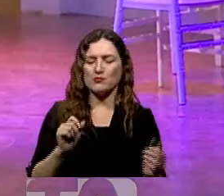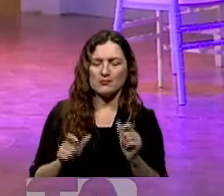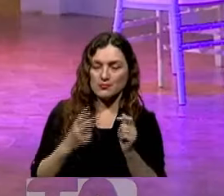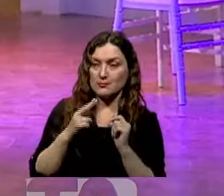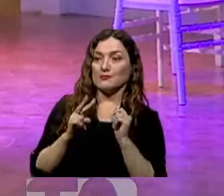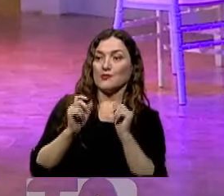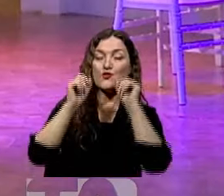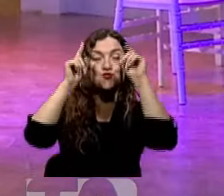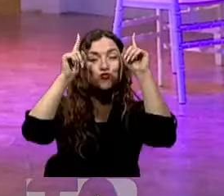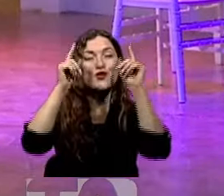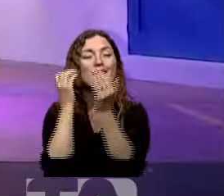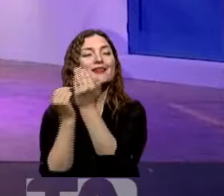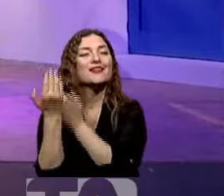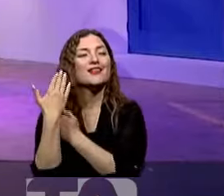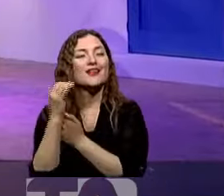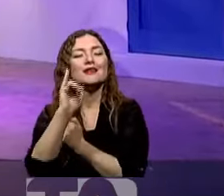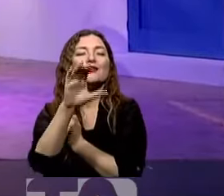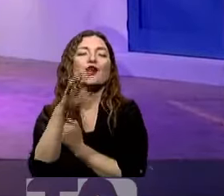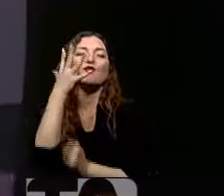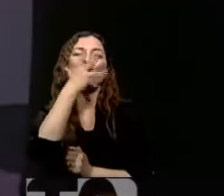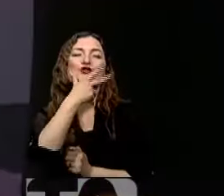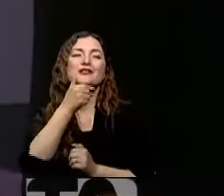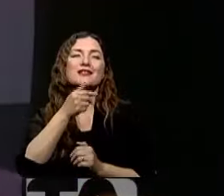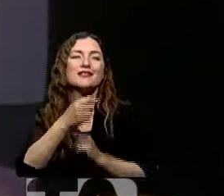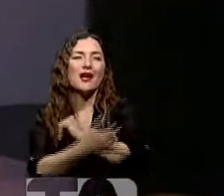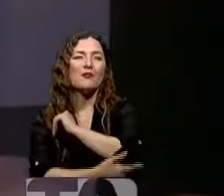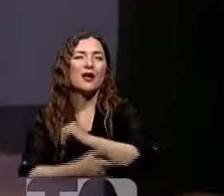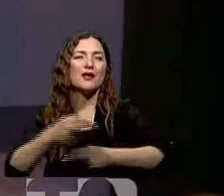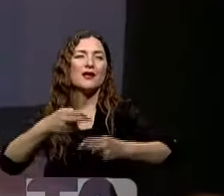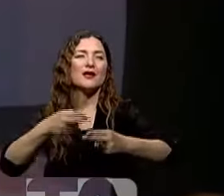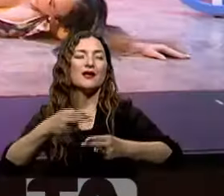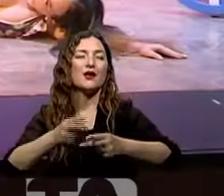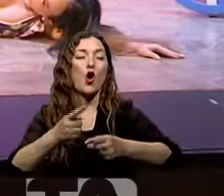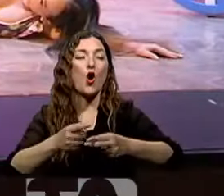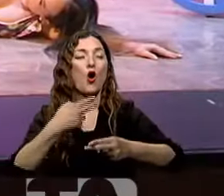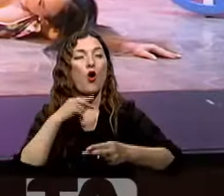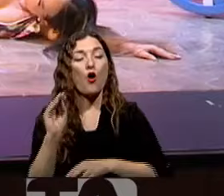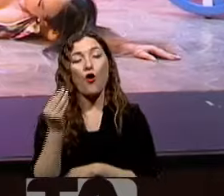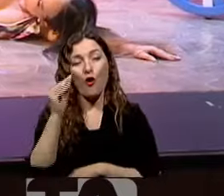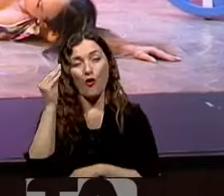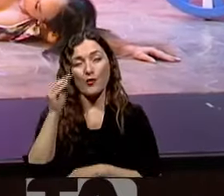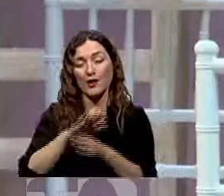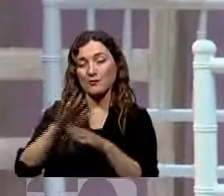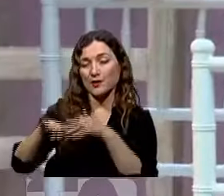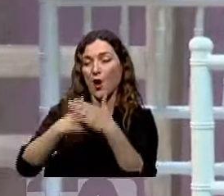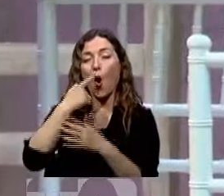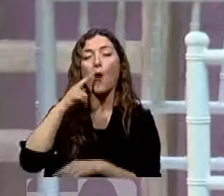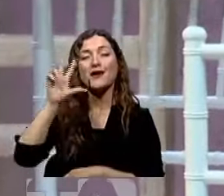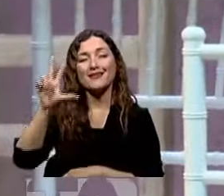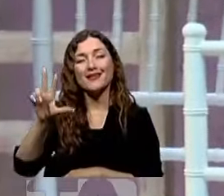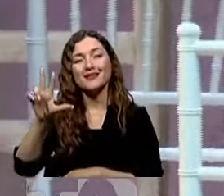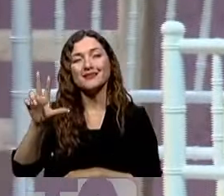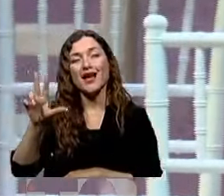La historia transcurre en una paradisíaca isla griega. En la víspera de su matrimonio, una joven invita a 3 hombres del pasado de su madre